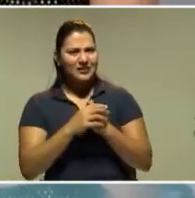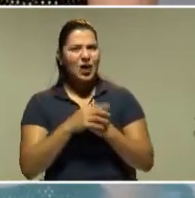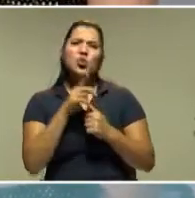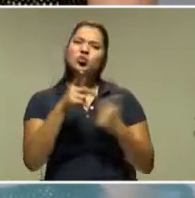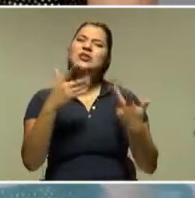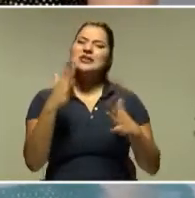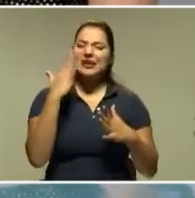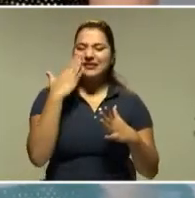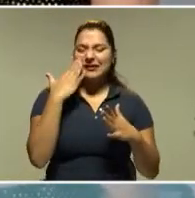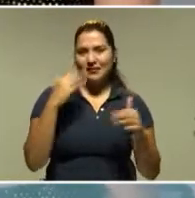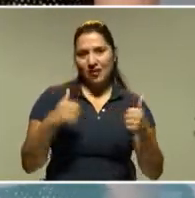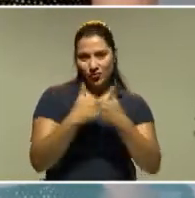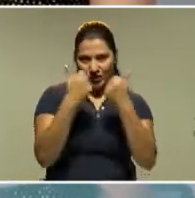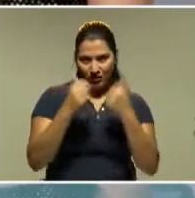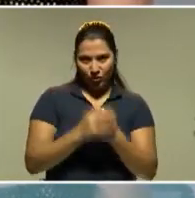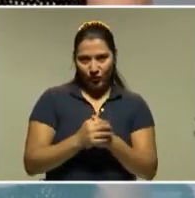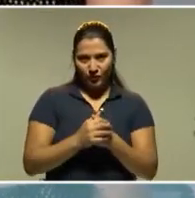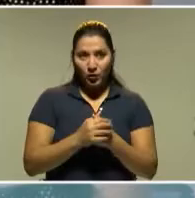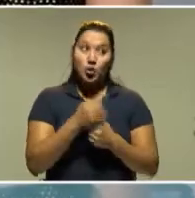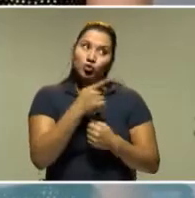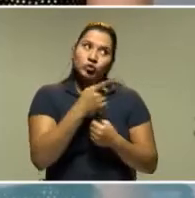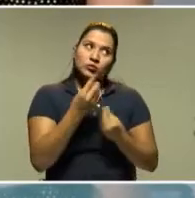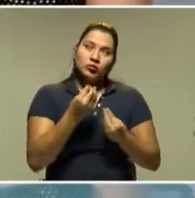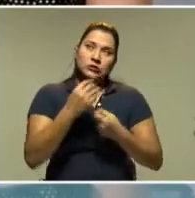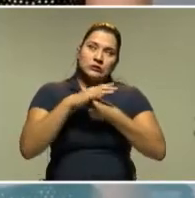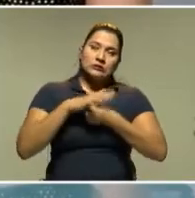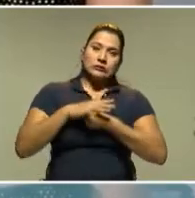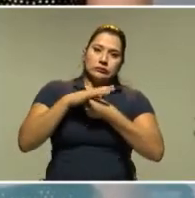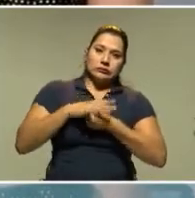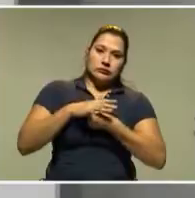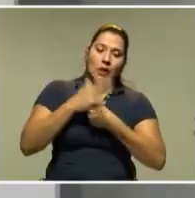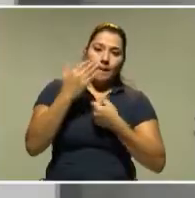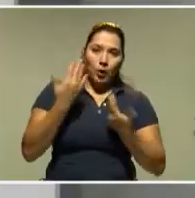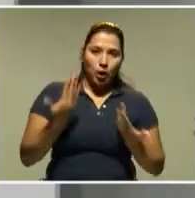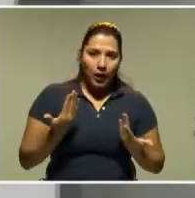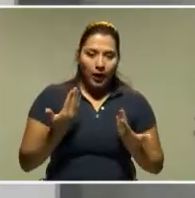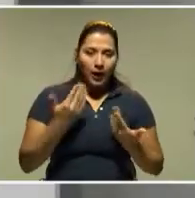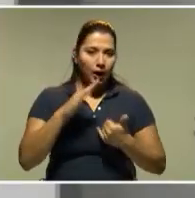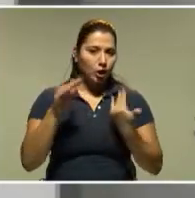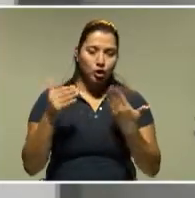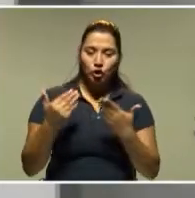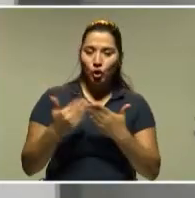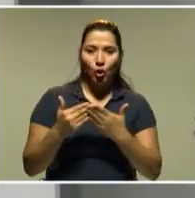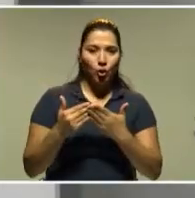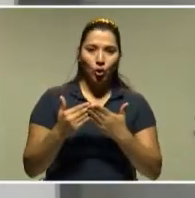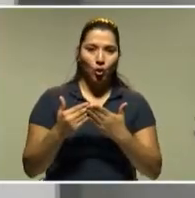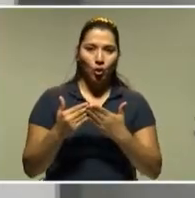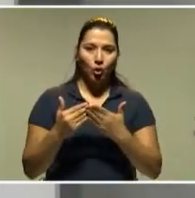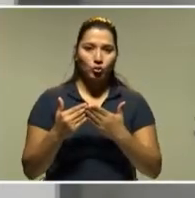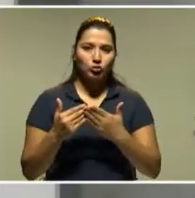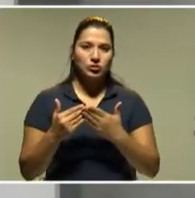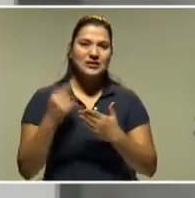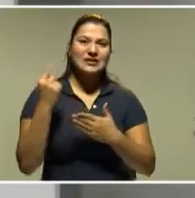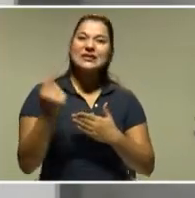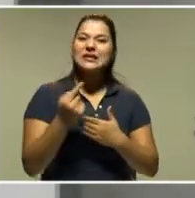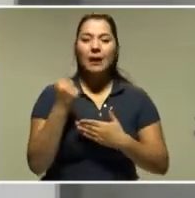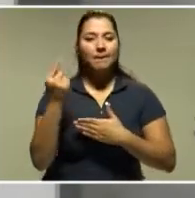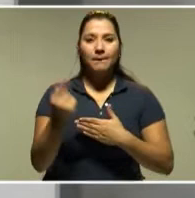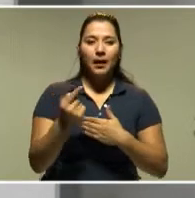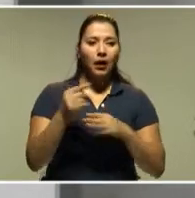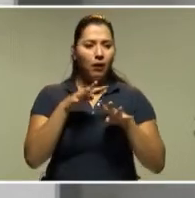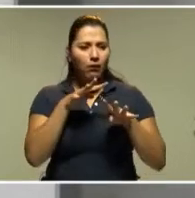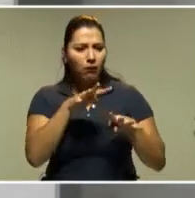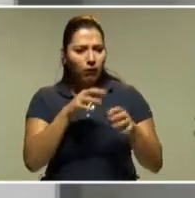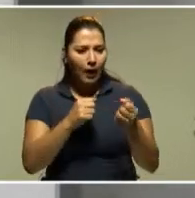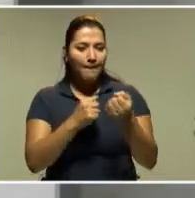sabía el reto. Está esa presión, ¿verdad? Porque obviamente los ojos y la presión la va a tener la peleadora casa, la peleadora que tiene